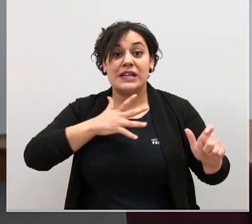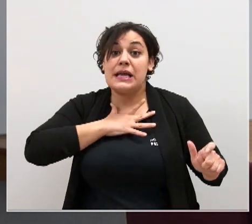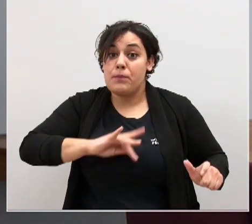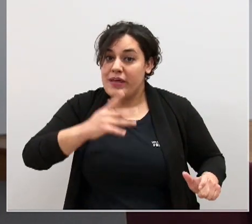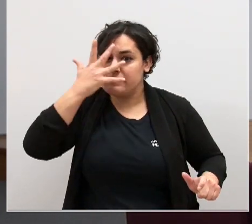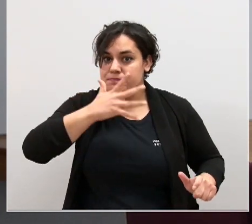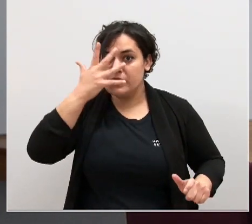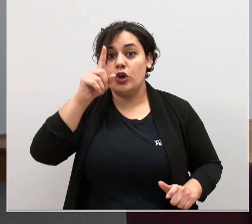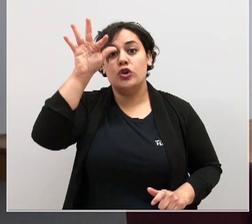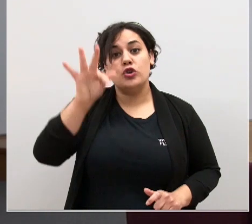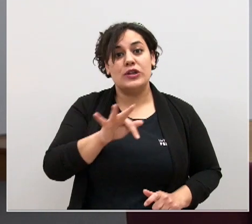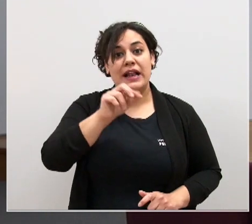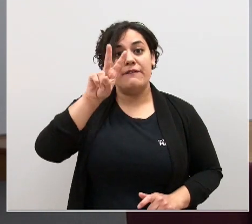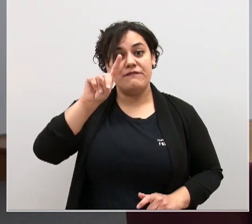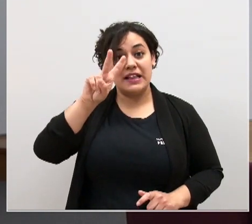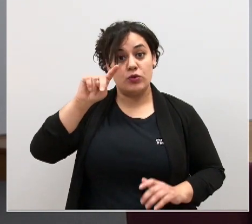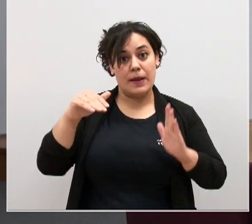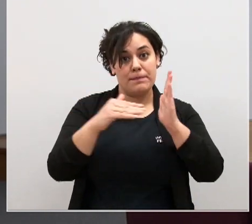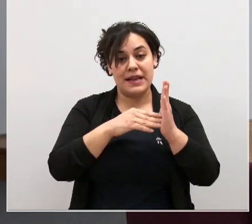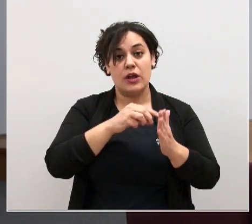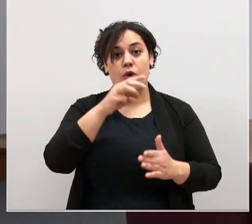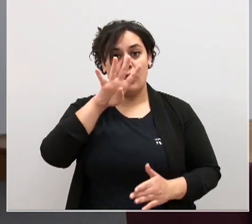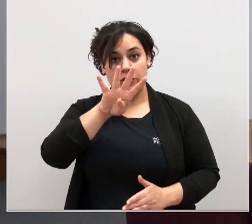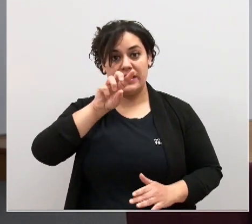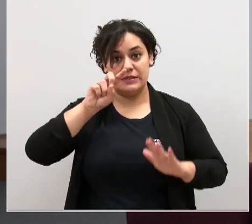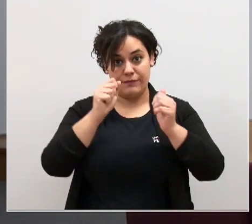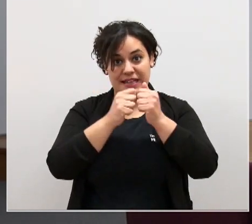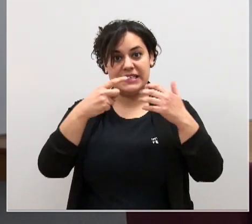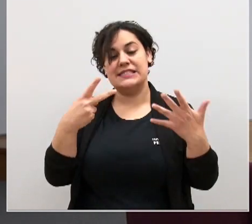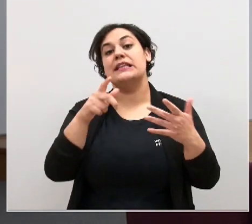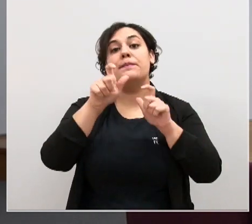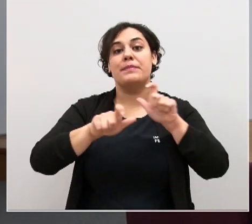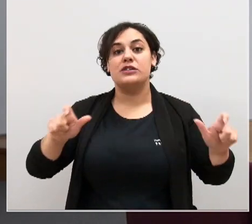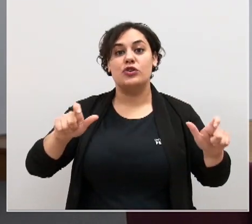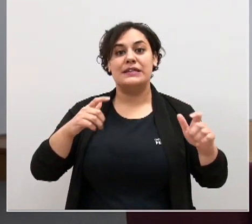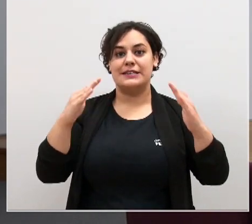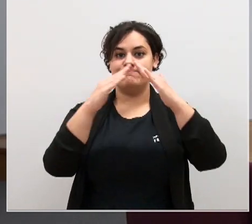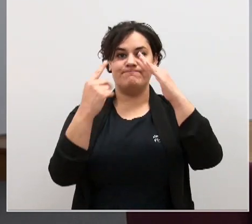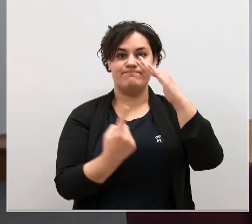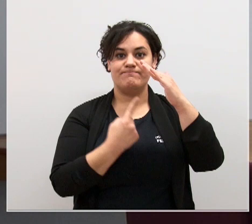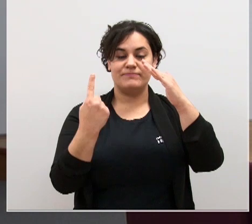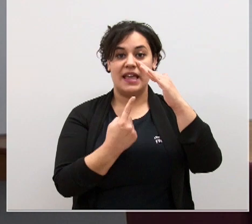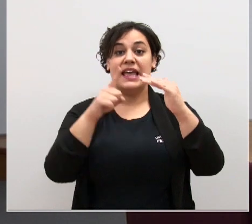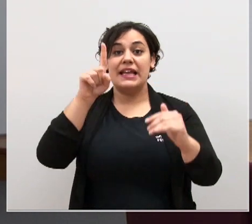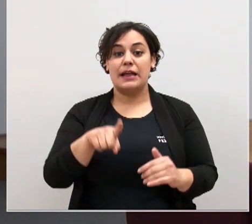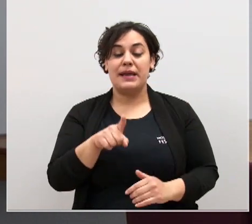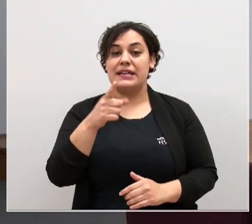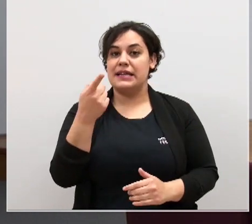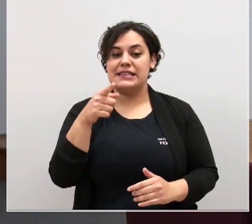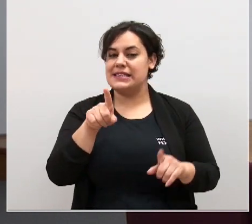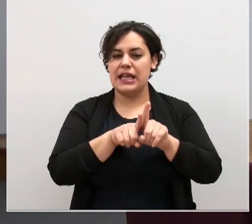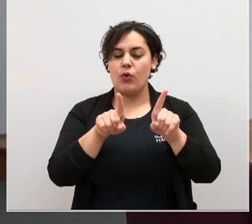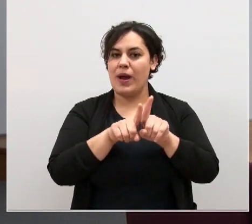total de 21.437 personas que han tenido que hacer aislamiento y se les ha tratado como un caso positivo desde el punto de